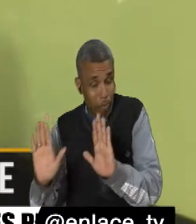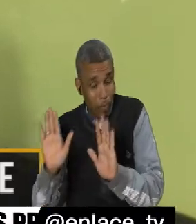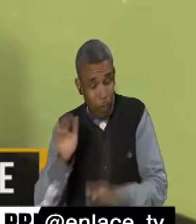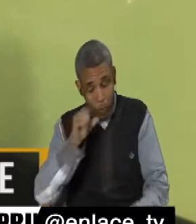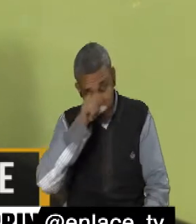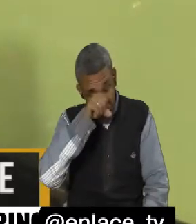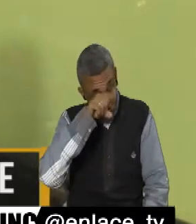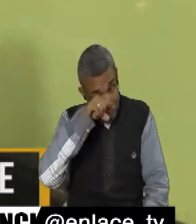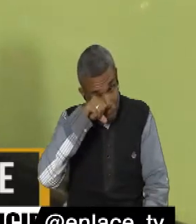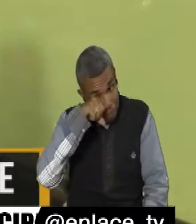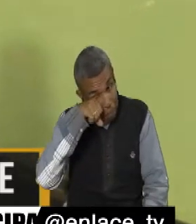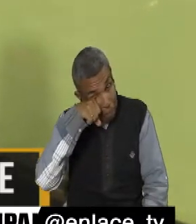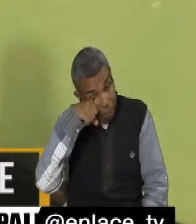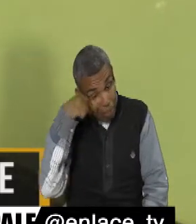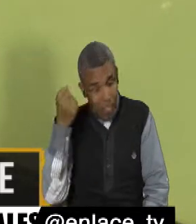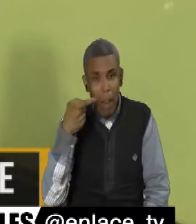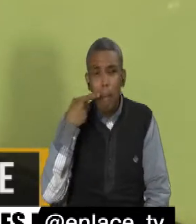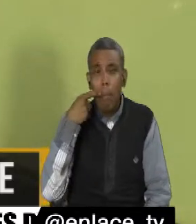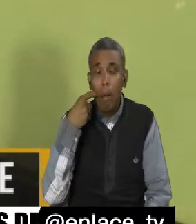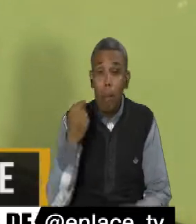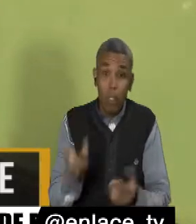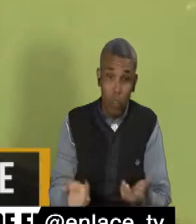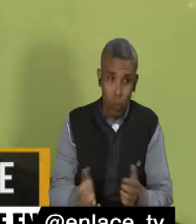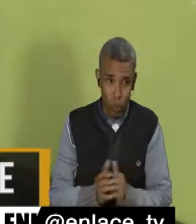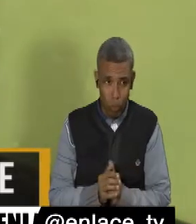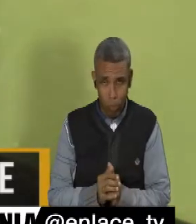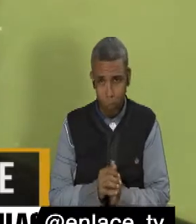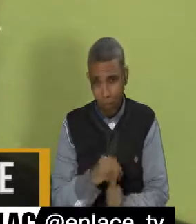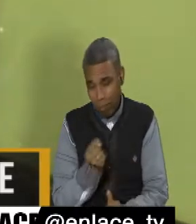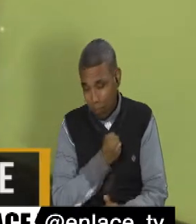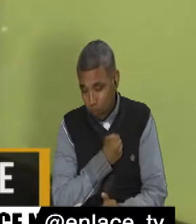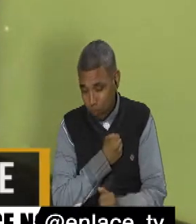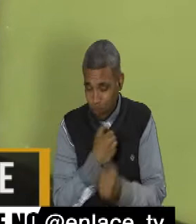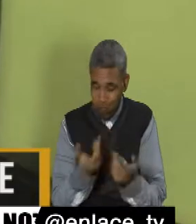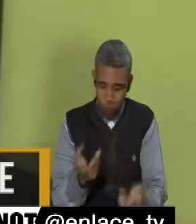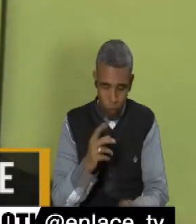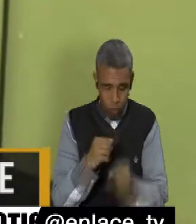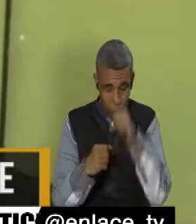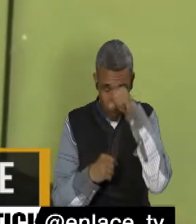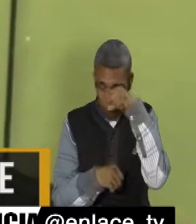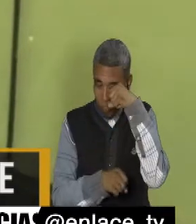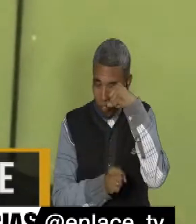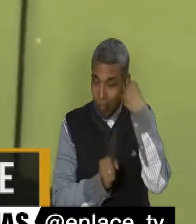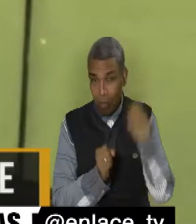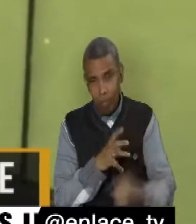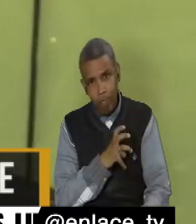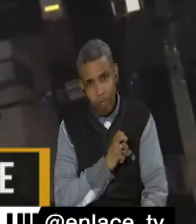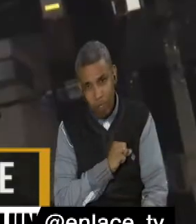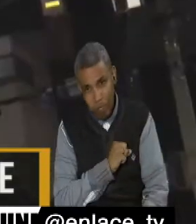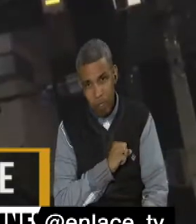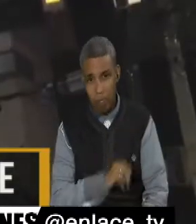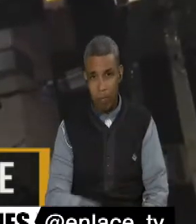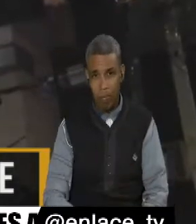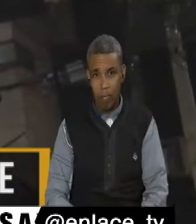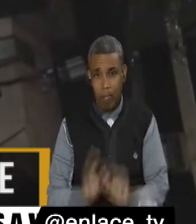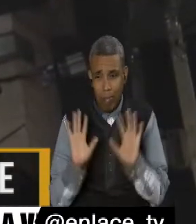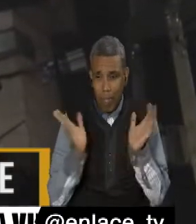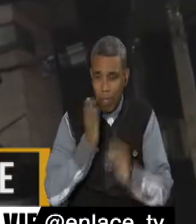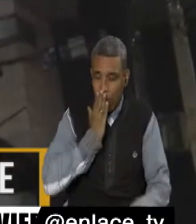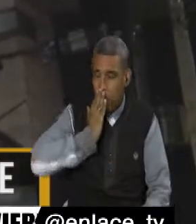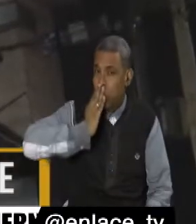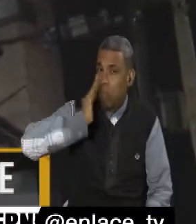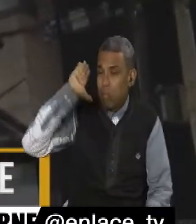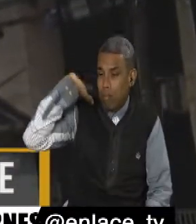Mi papá, o sea, no sé, que lo amamos mucho. que ya no podemos hacer más nada, que